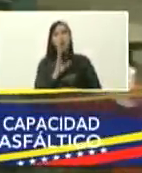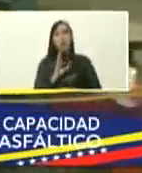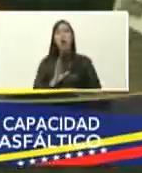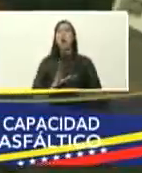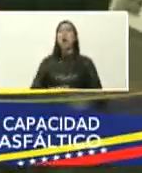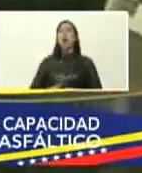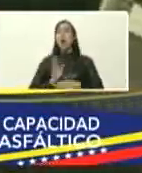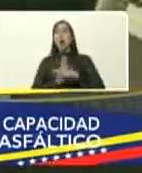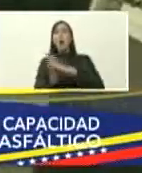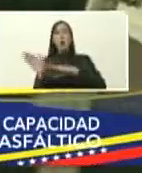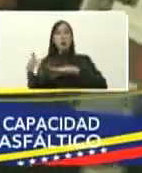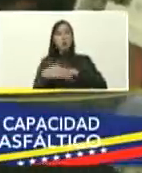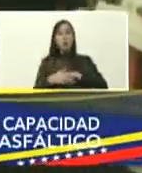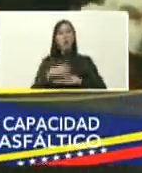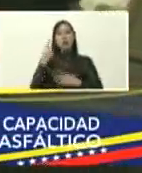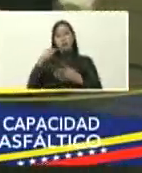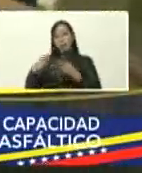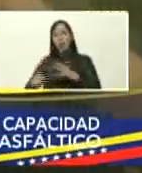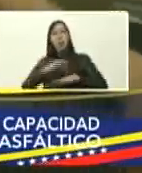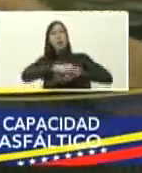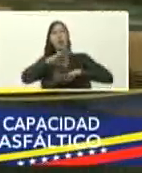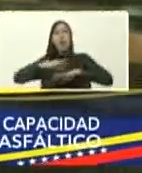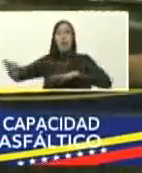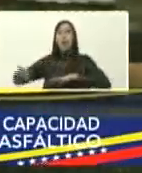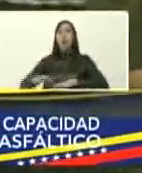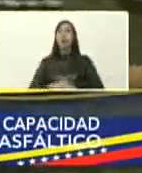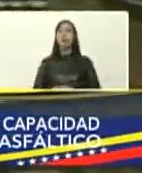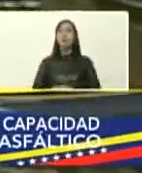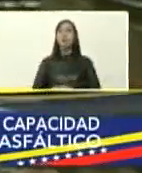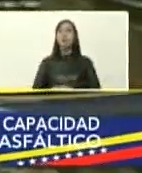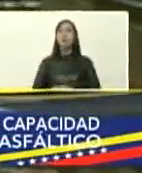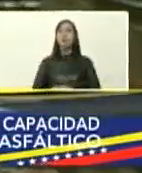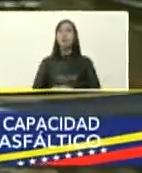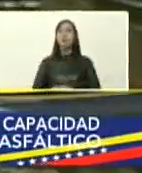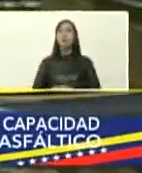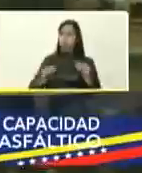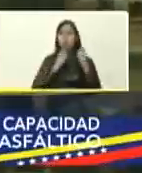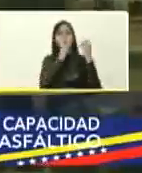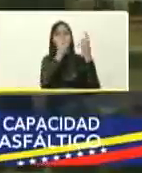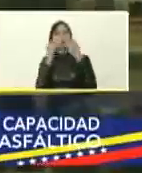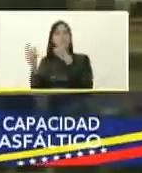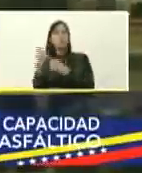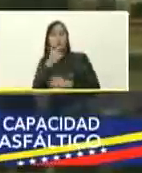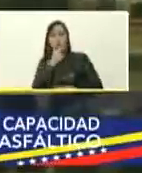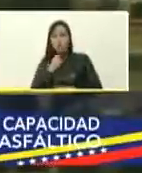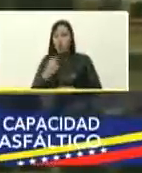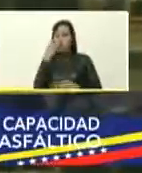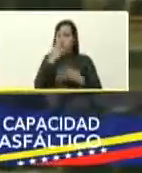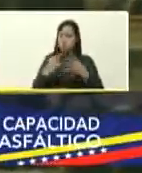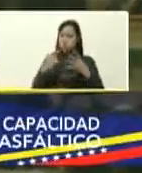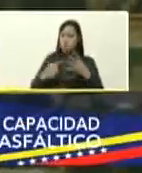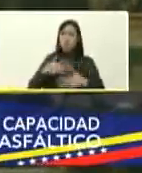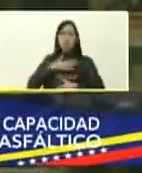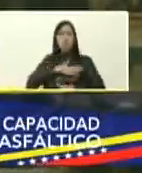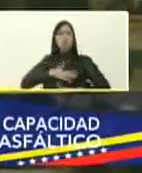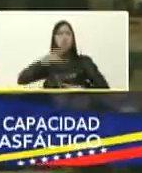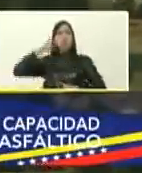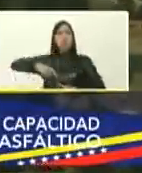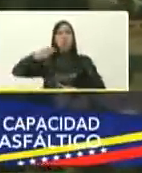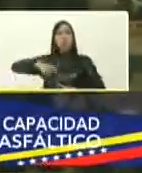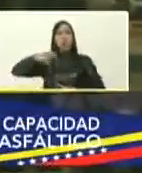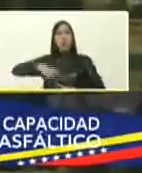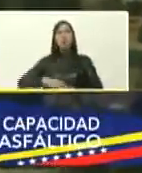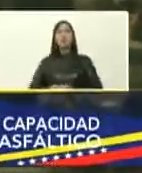Barbados, las islas, y tenemos presencia, gracias a Dios, en de todos nuestros productos, también satisfaciendo la necesidad